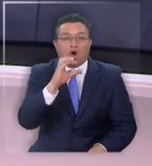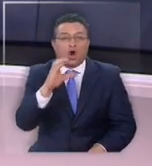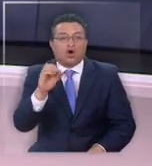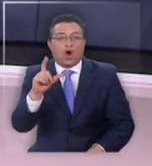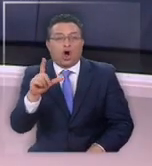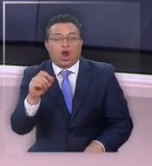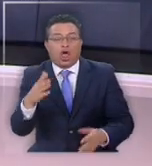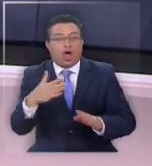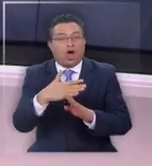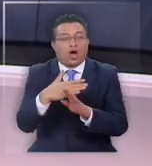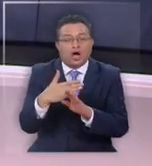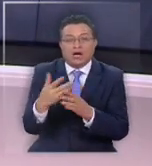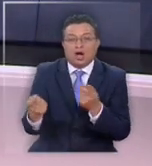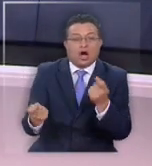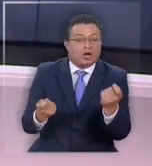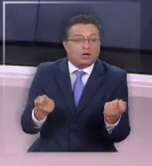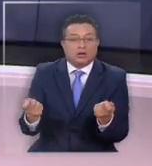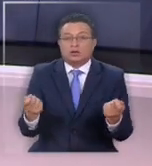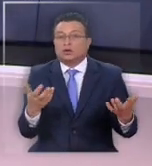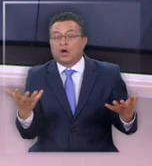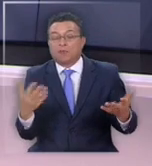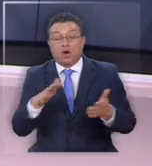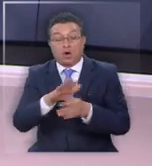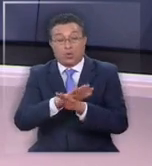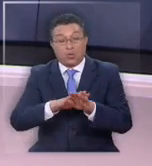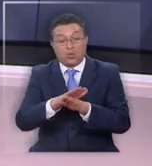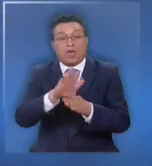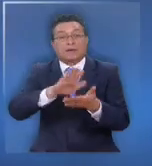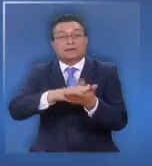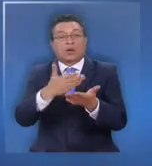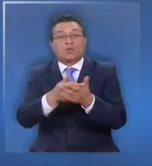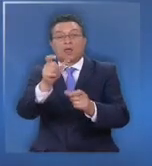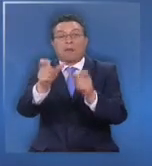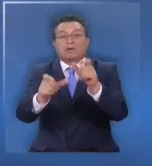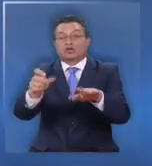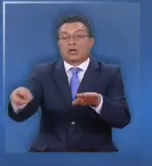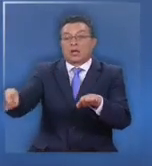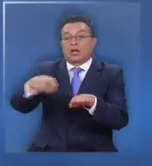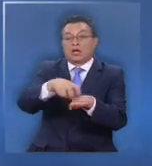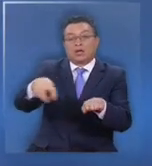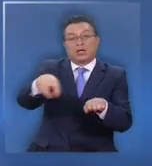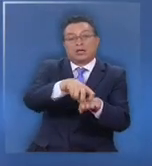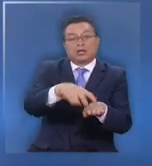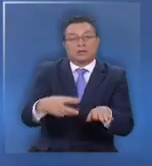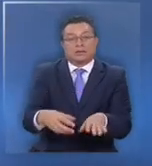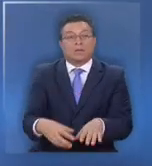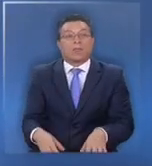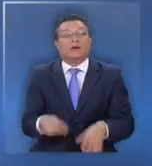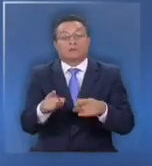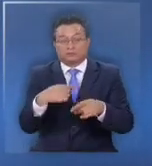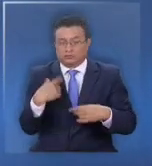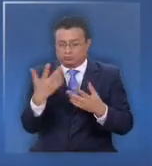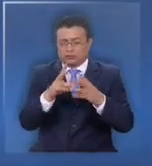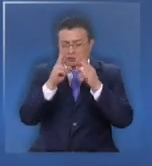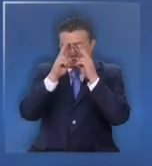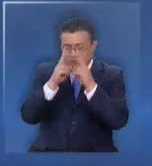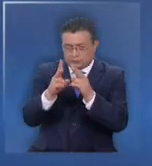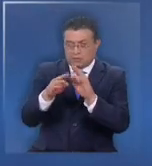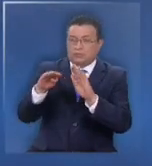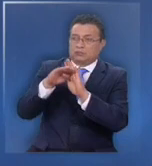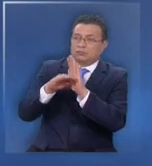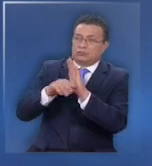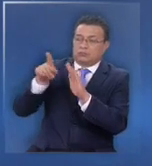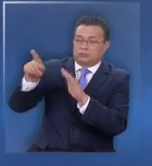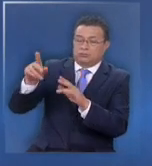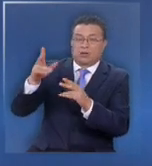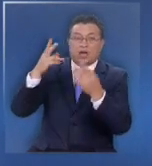para él para cuidar la salud de los pasajeros bueno nosotros somos super respetuosos de los protocolos que tomen la autoridad sanitaria